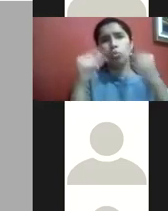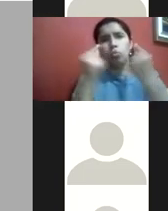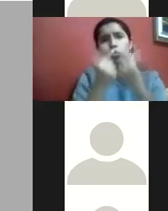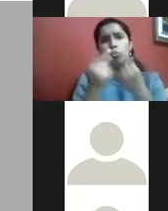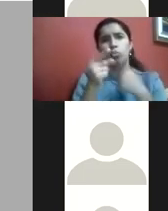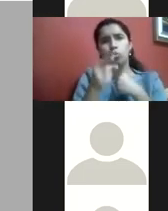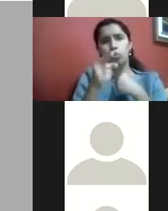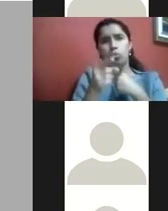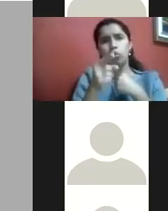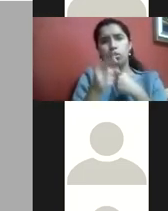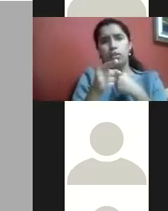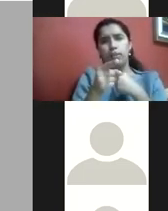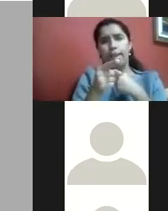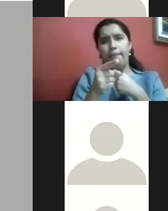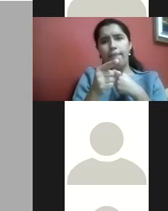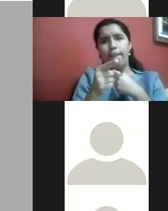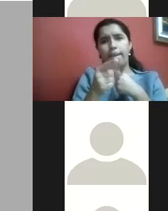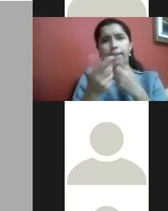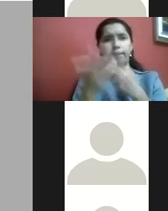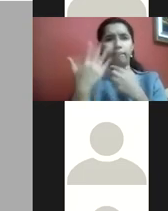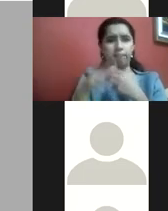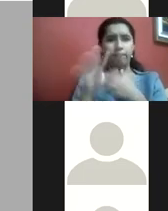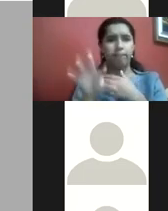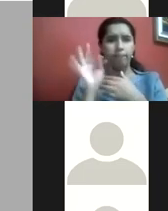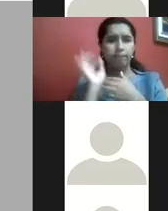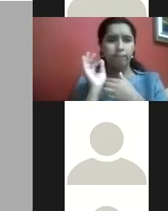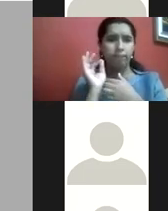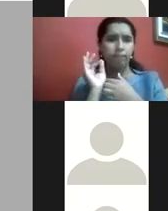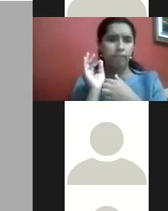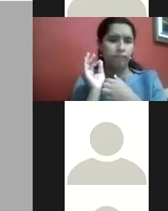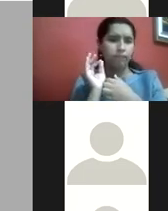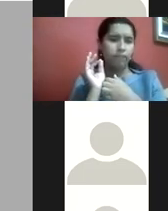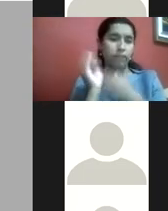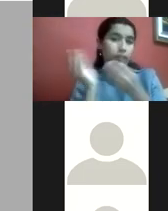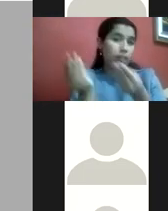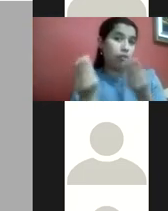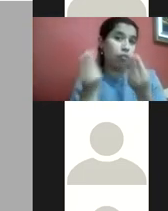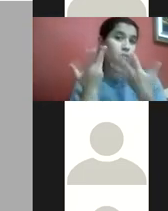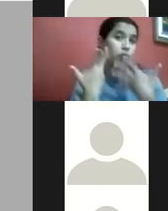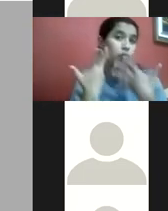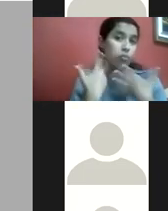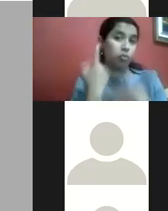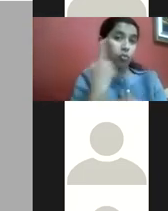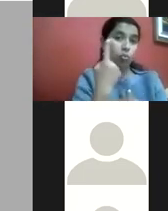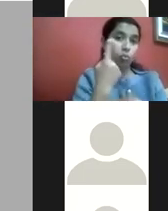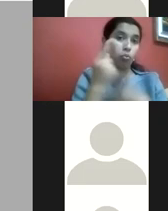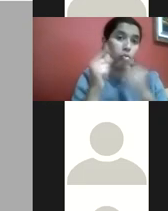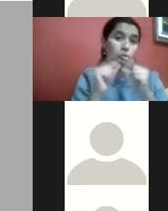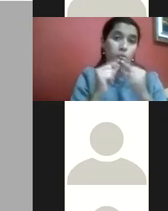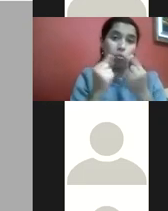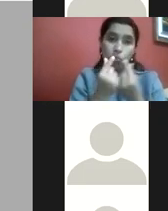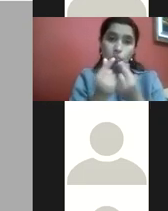de cómo sean distribuidos, pero si tomáramos la información de solamente uno de los grupos y la